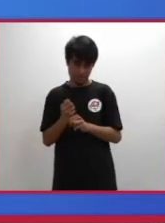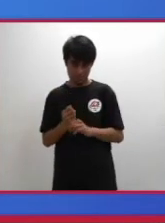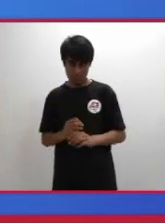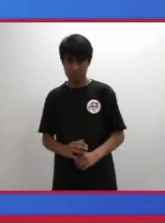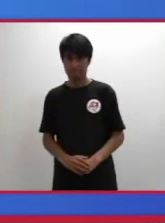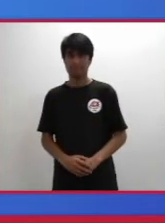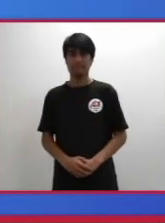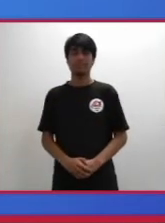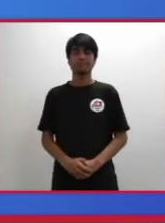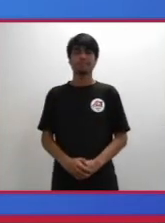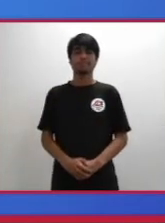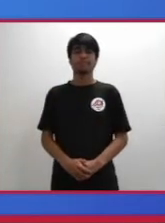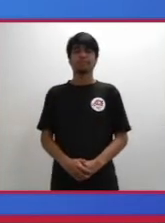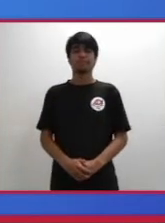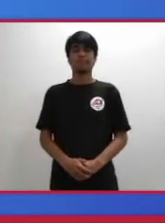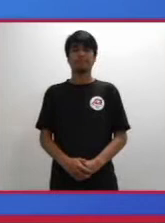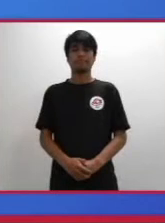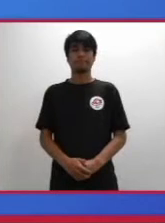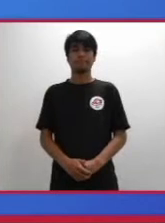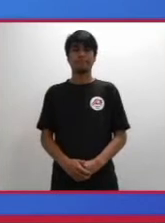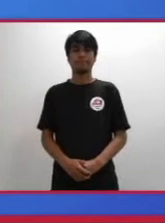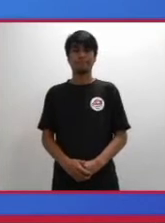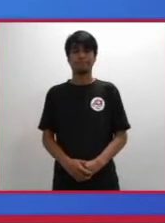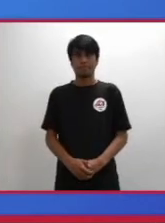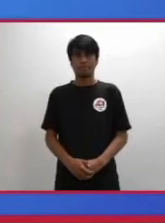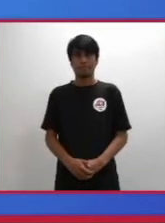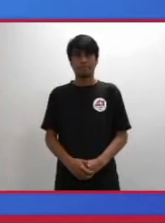reanudan nuevamente las actividades.